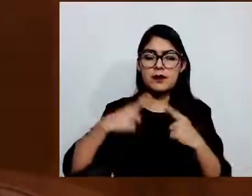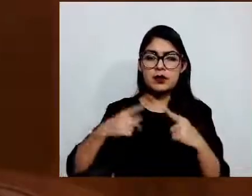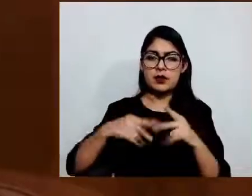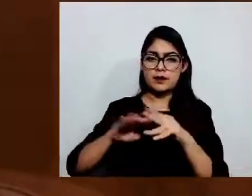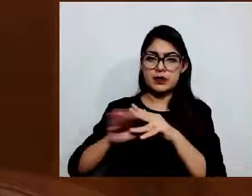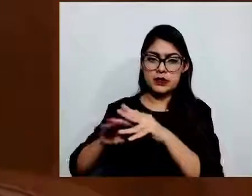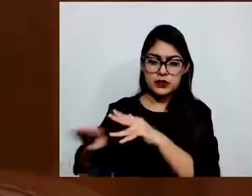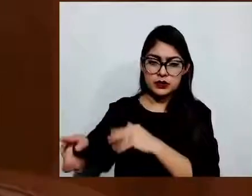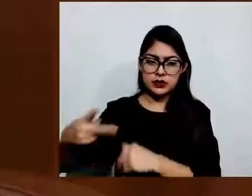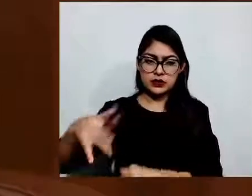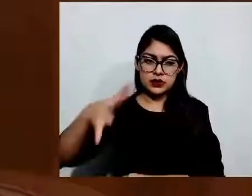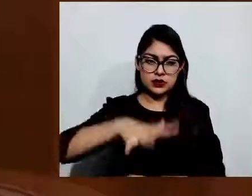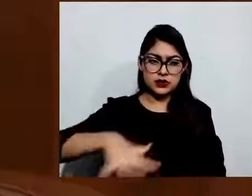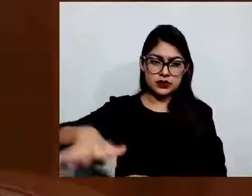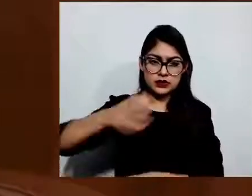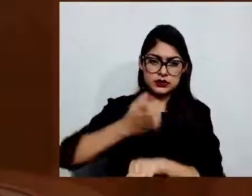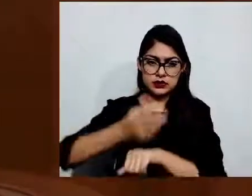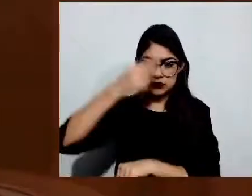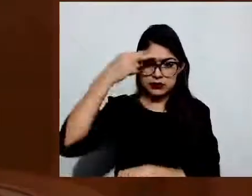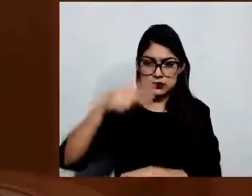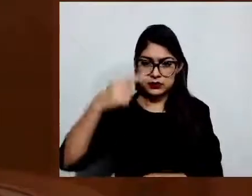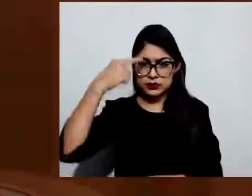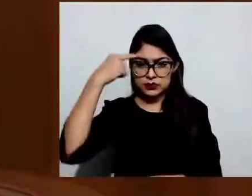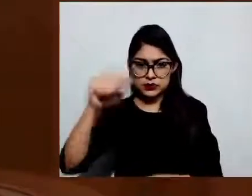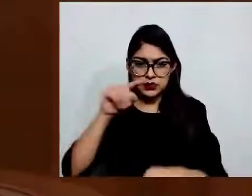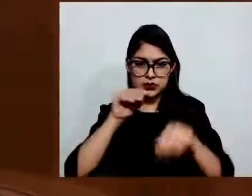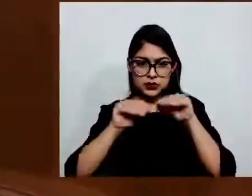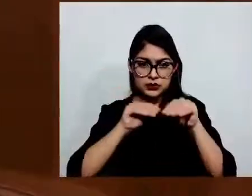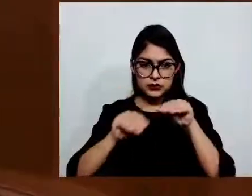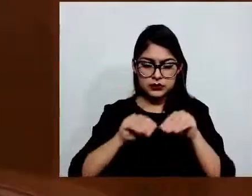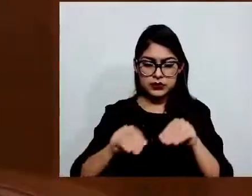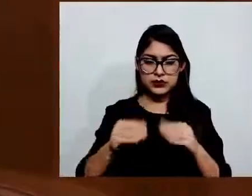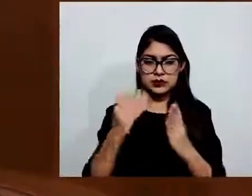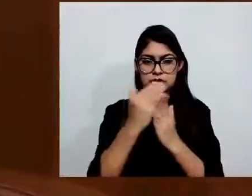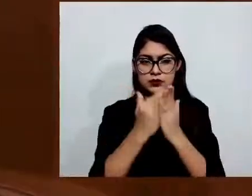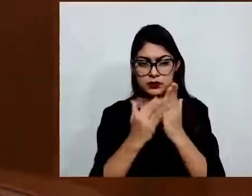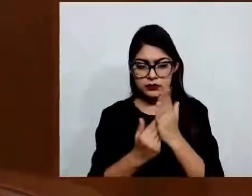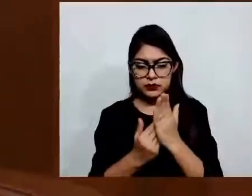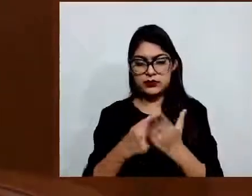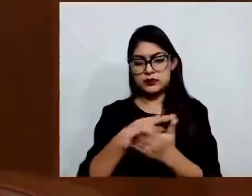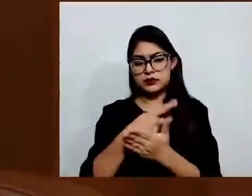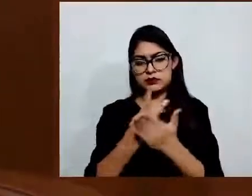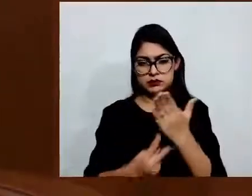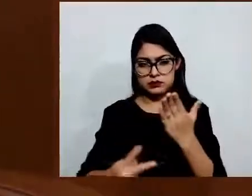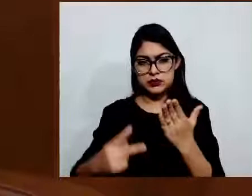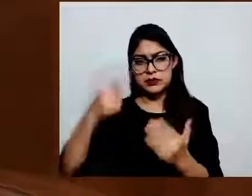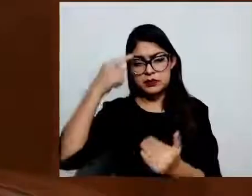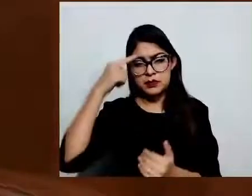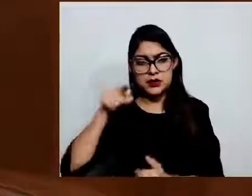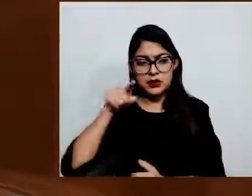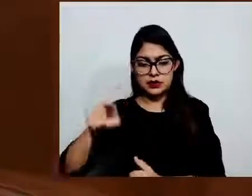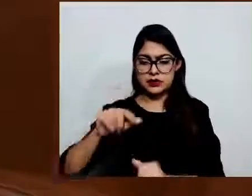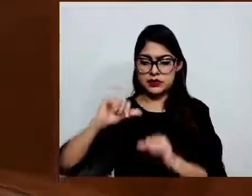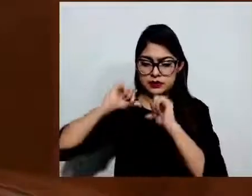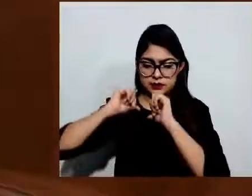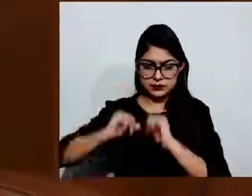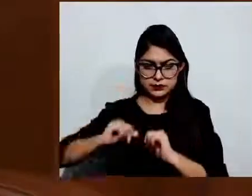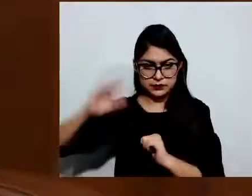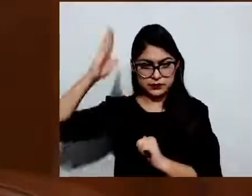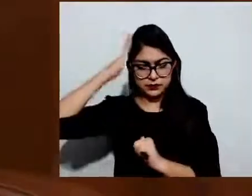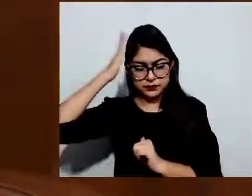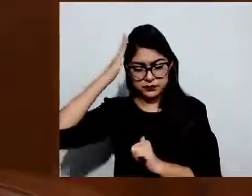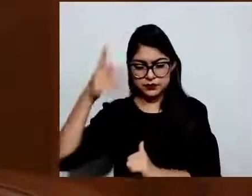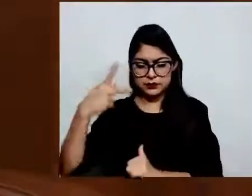políticas públicas, donde el Poder Ejecutivo del Estado y los ayuntamientos, en el ámbito de sus respectivas